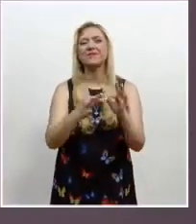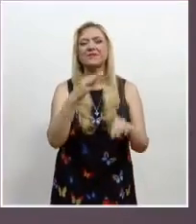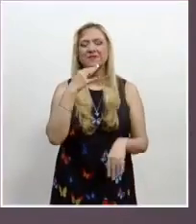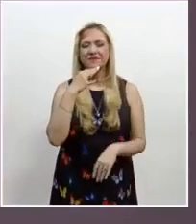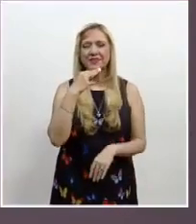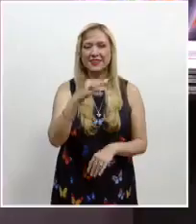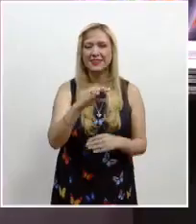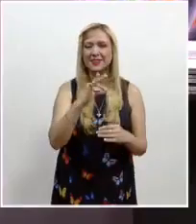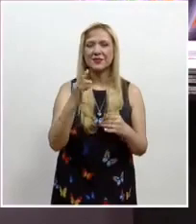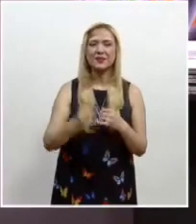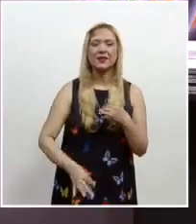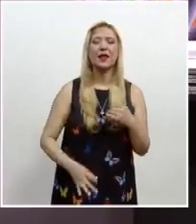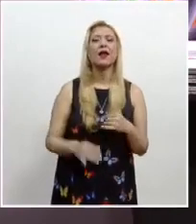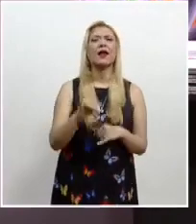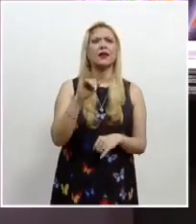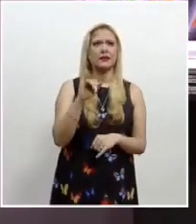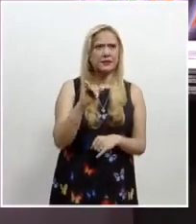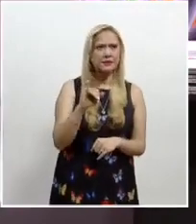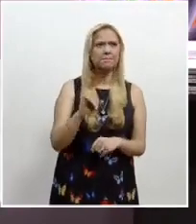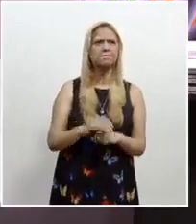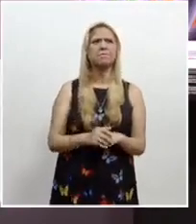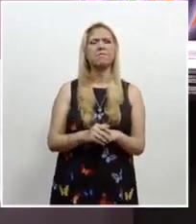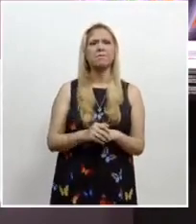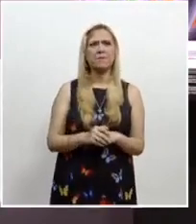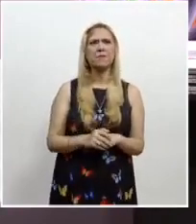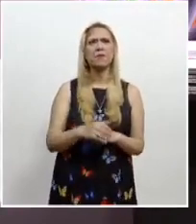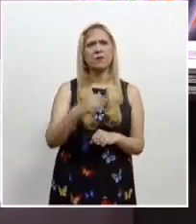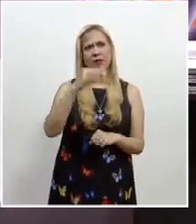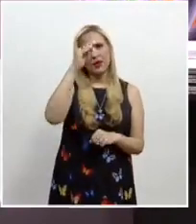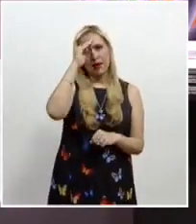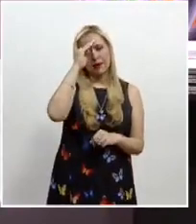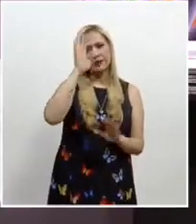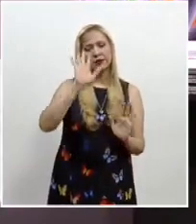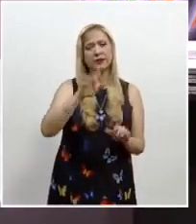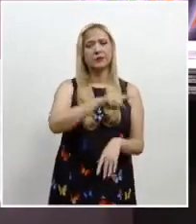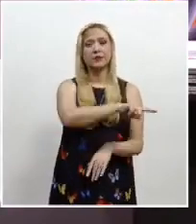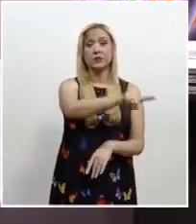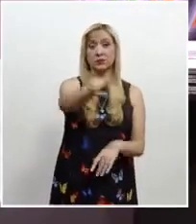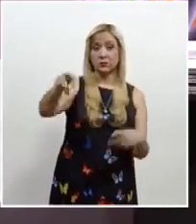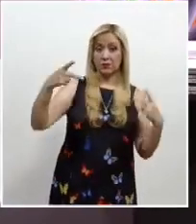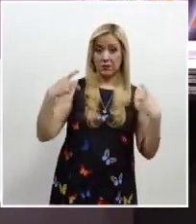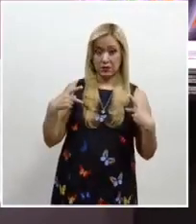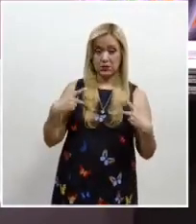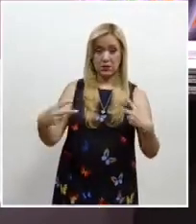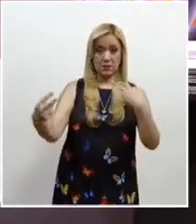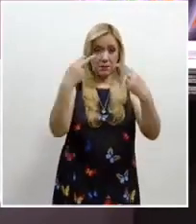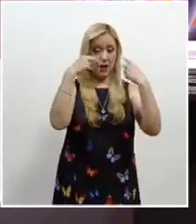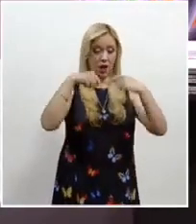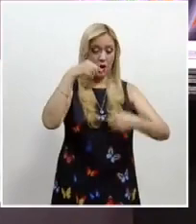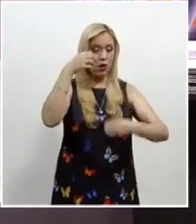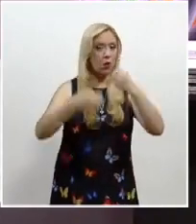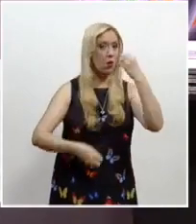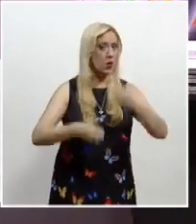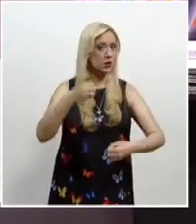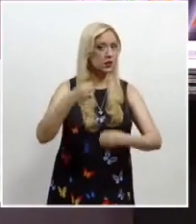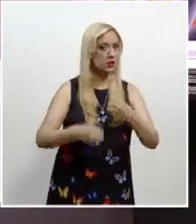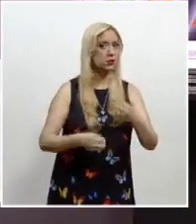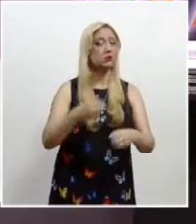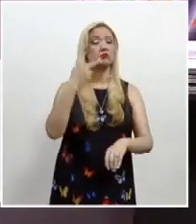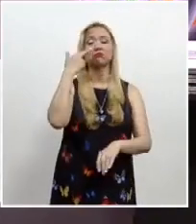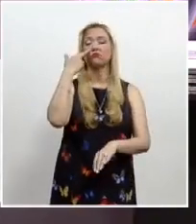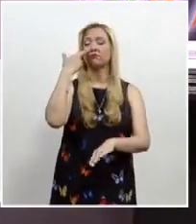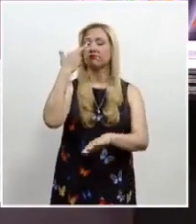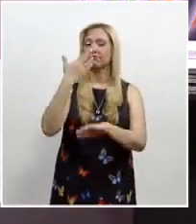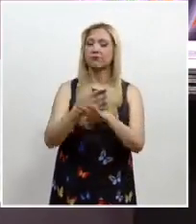Pues desde el punto de vista de la justicia, creo que el público debe saber que quienes juzgamos estamos comprometidos con